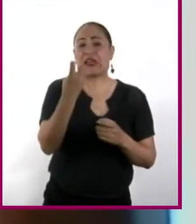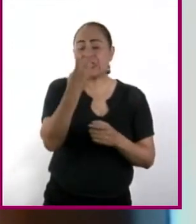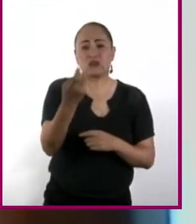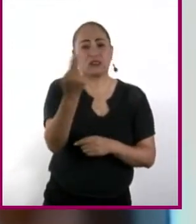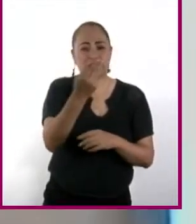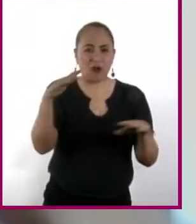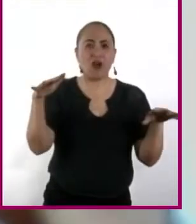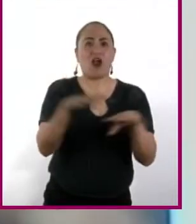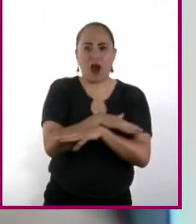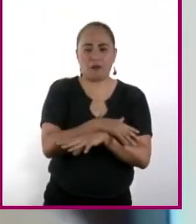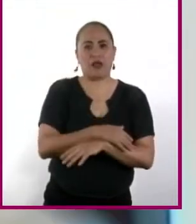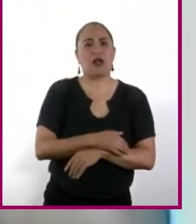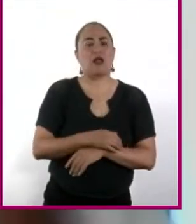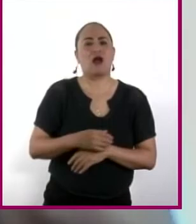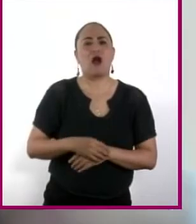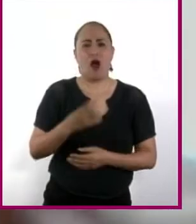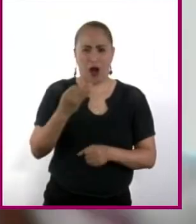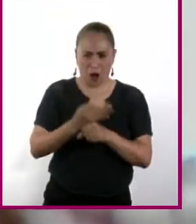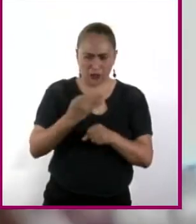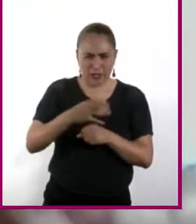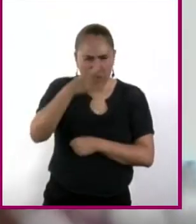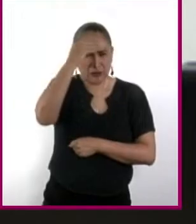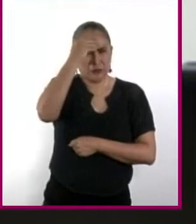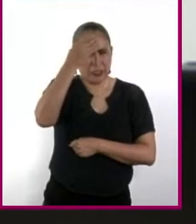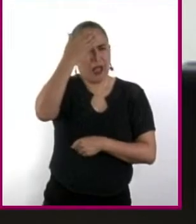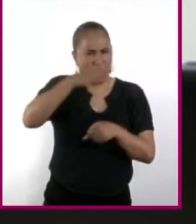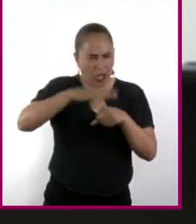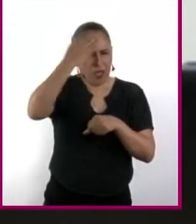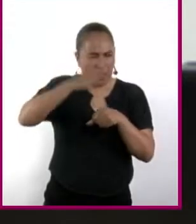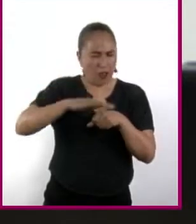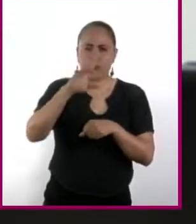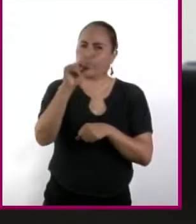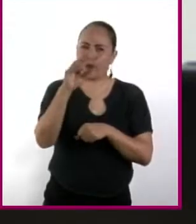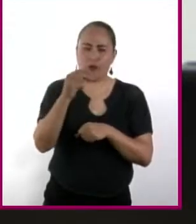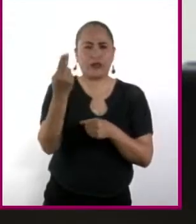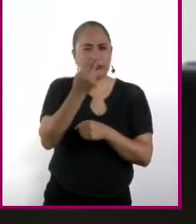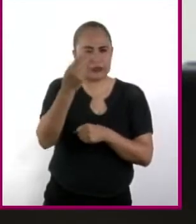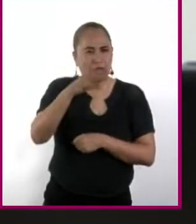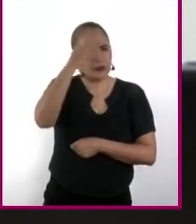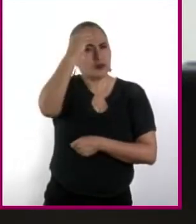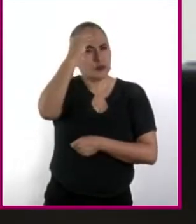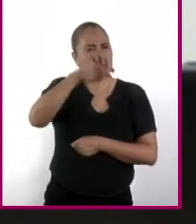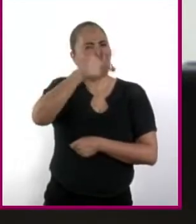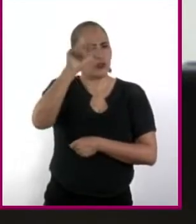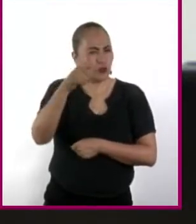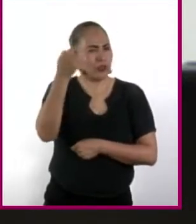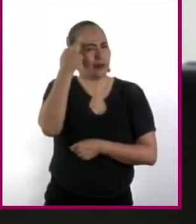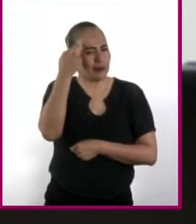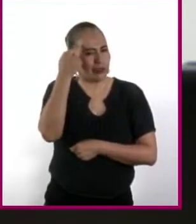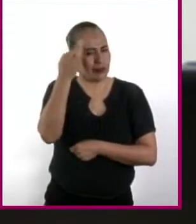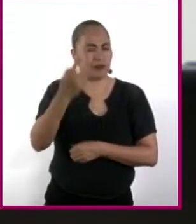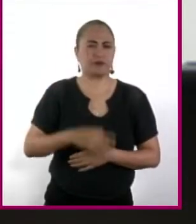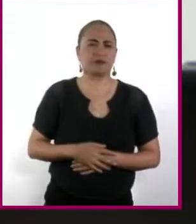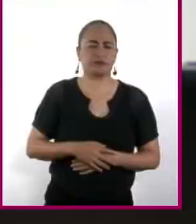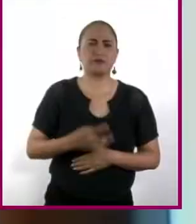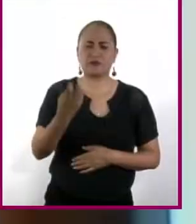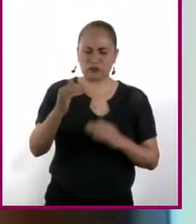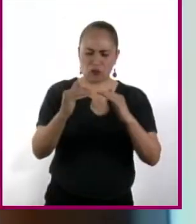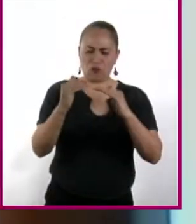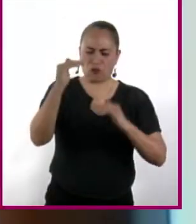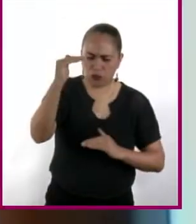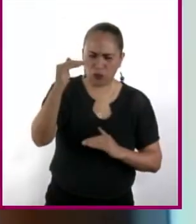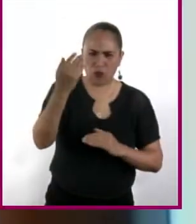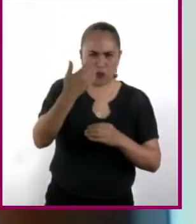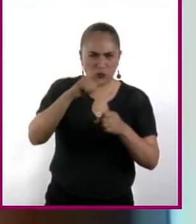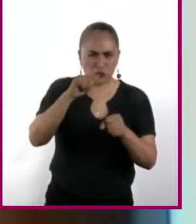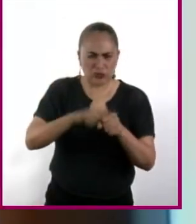de memoria, sino aprender a pensar. ¿Cuáles son las consecuencias de estas inequidades sociales? Pues